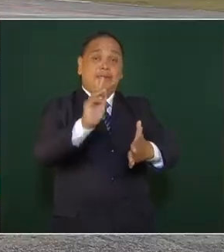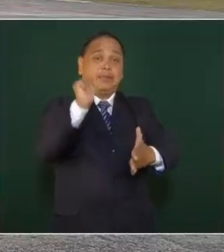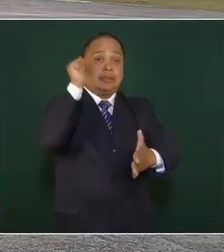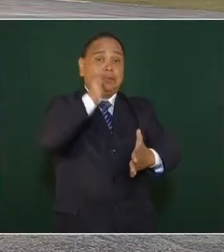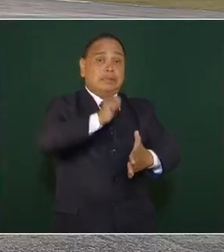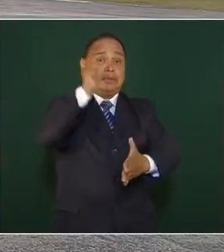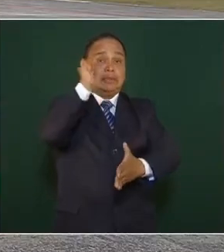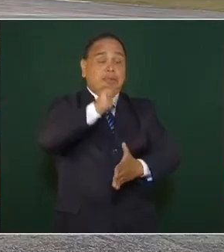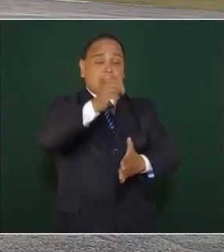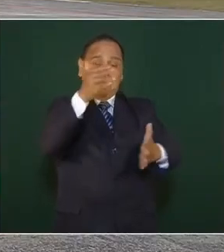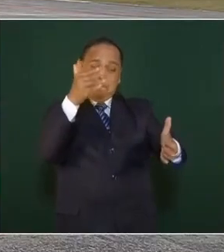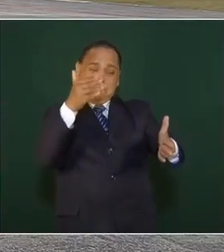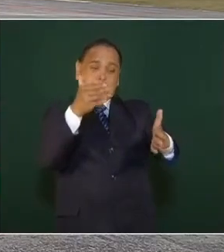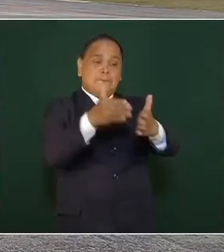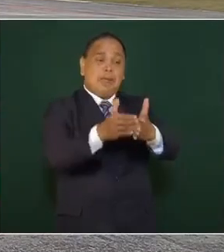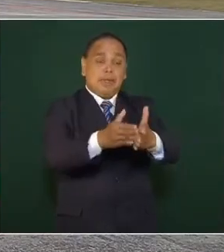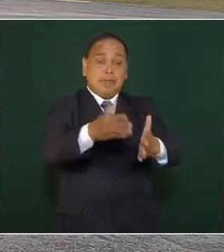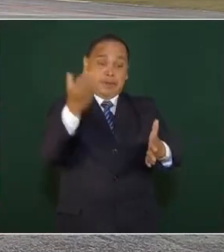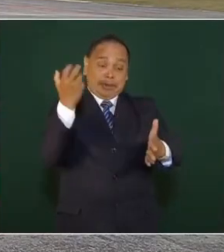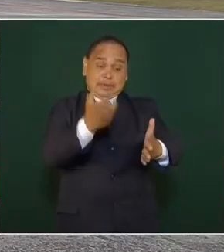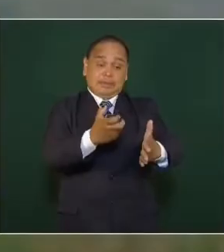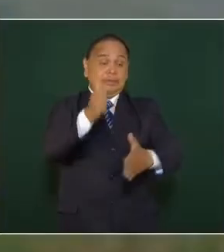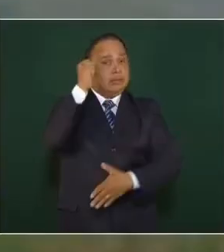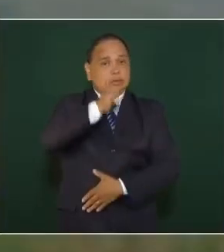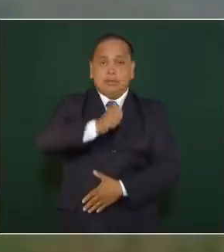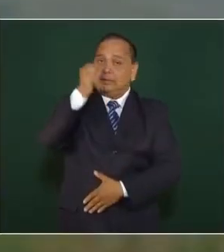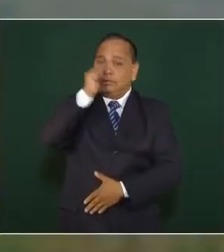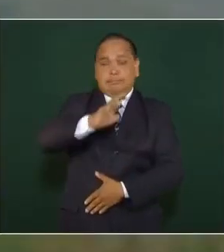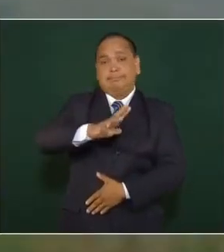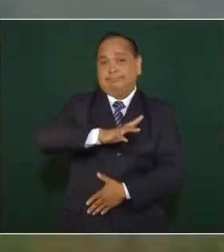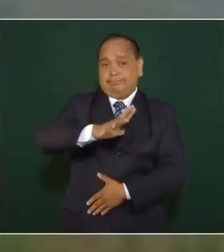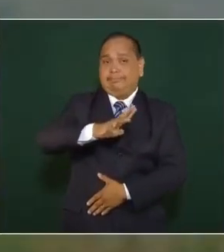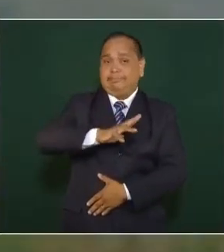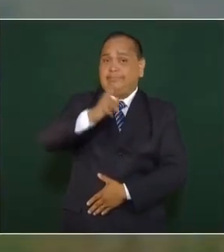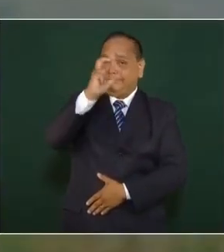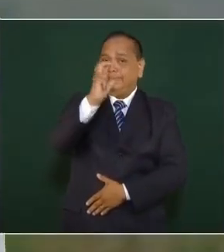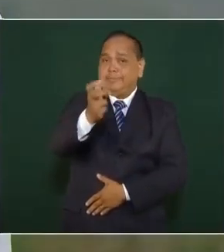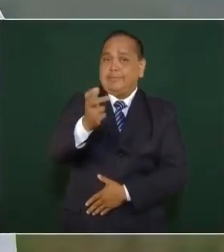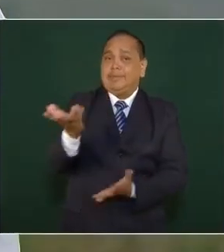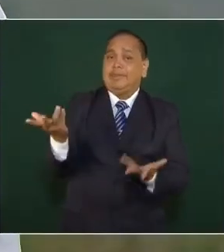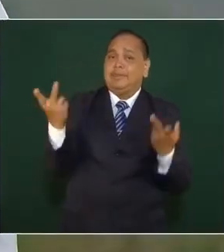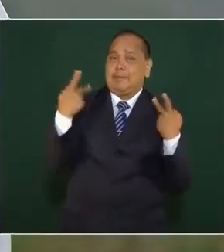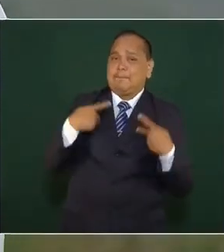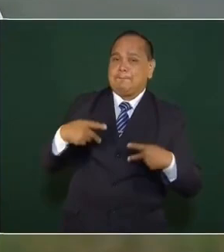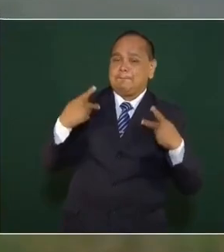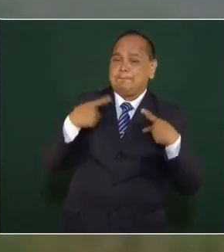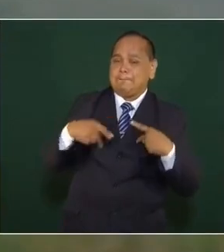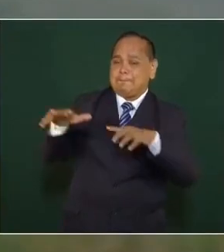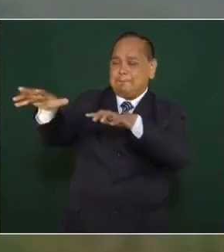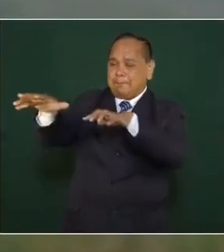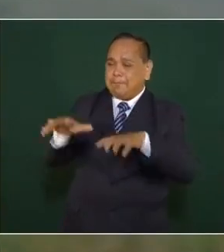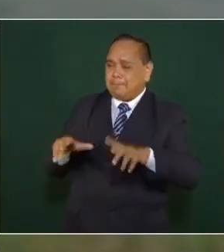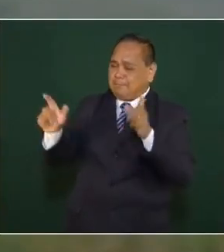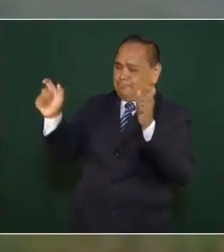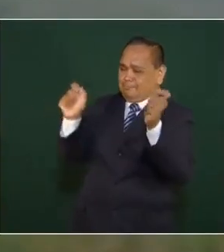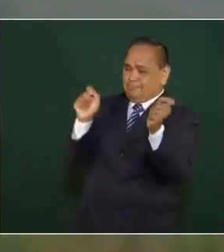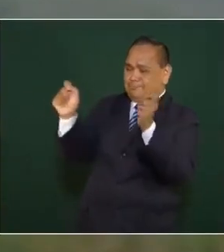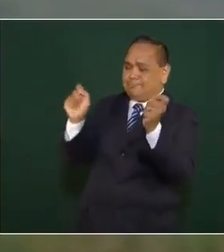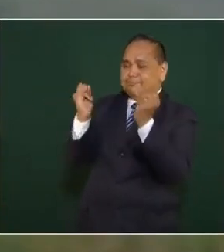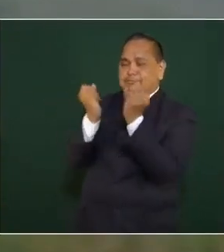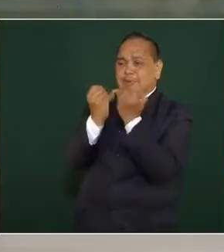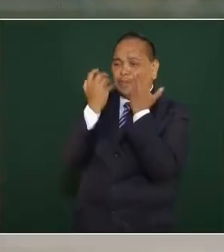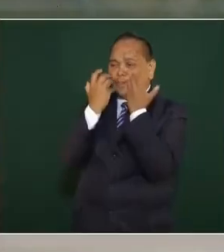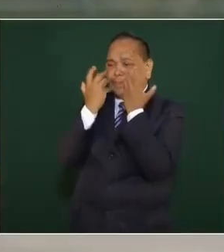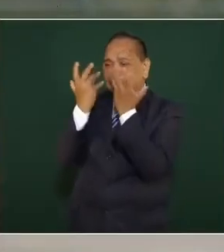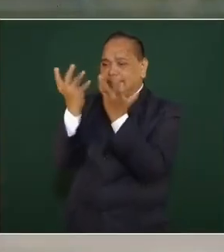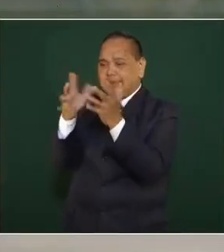siempre debe existir entre la soberanía y el afán